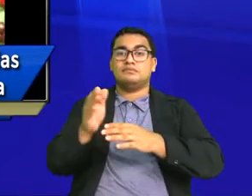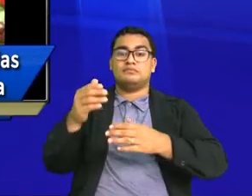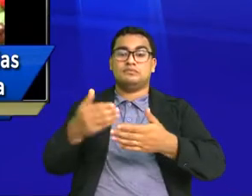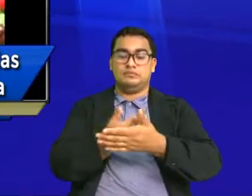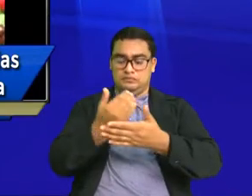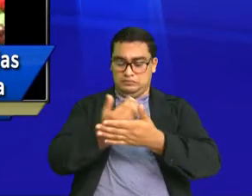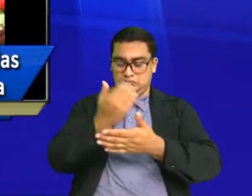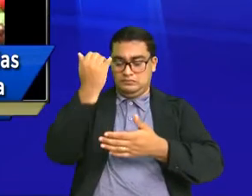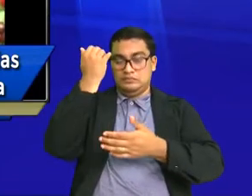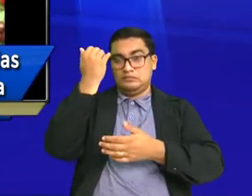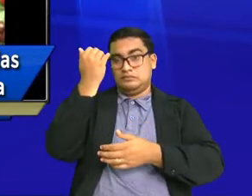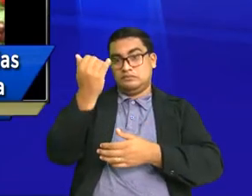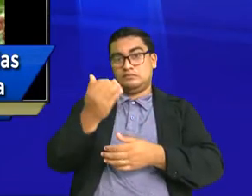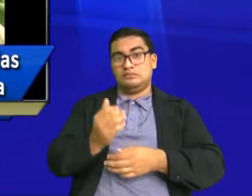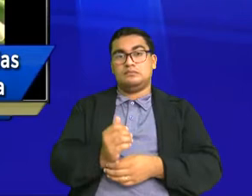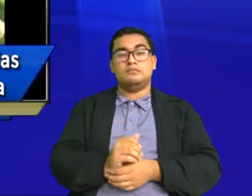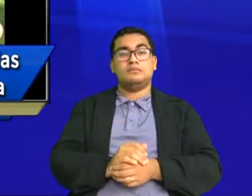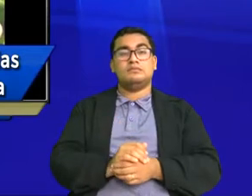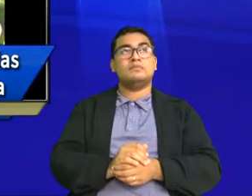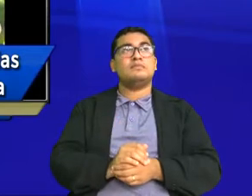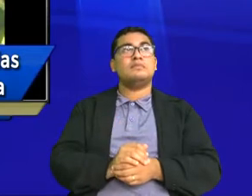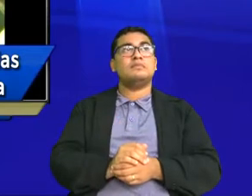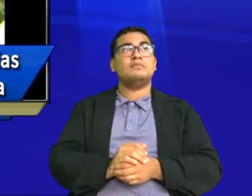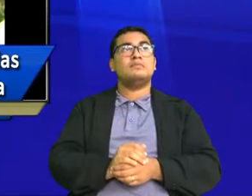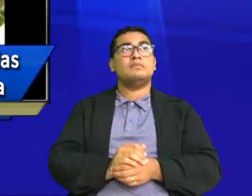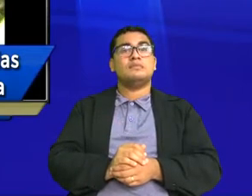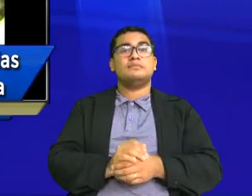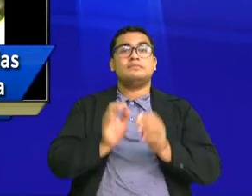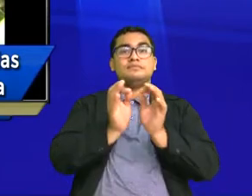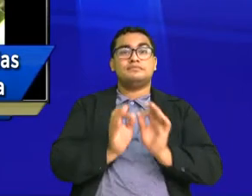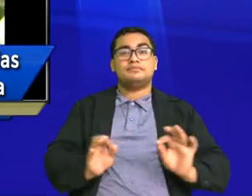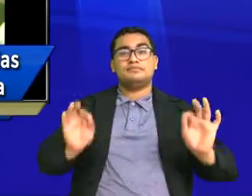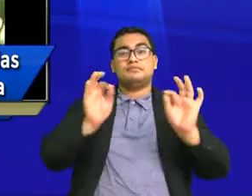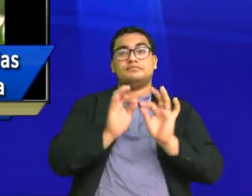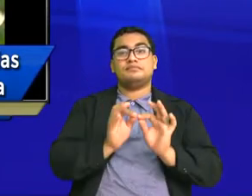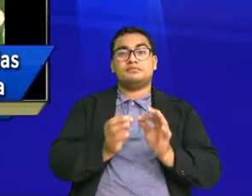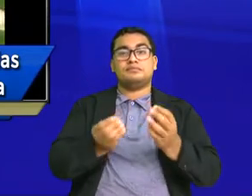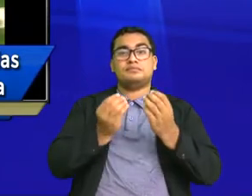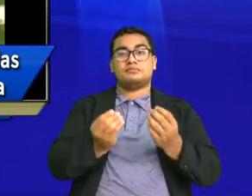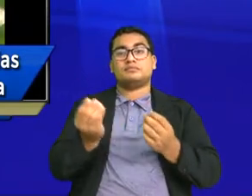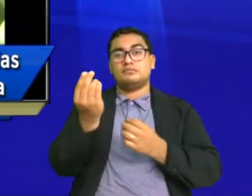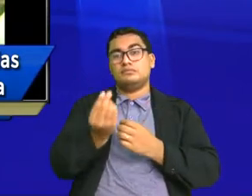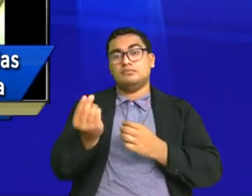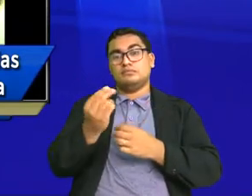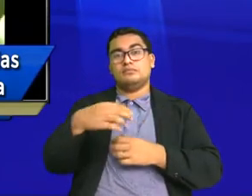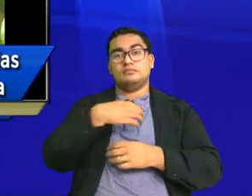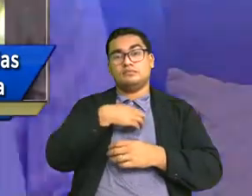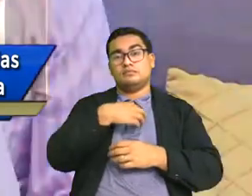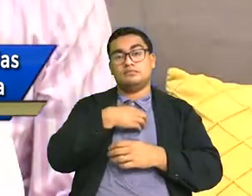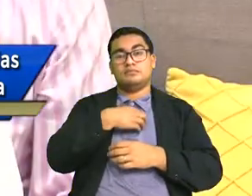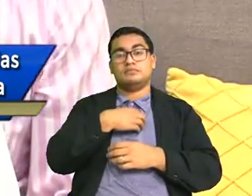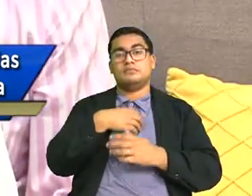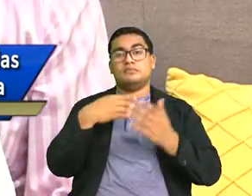masifica masifica de información y la importancia de su uso y la utilidad de las mismas entonces por eso es que no hemos visto